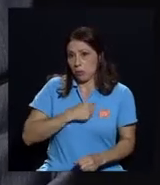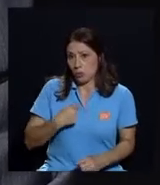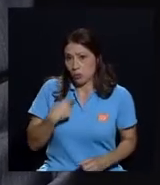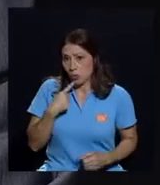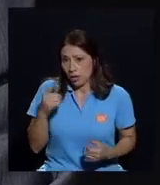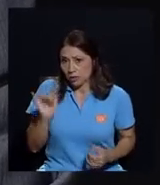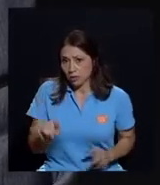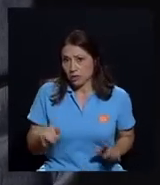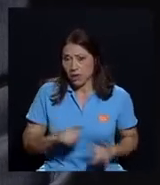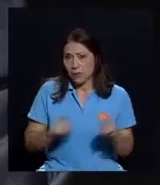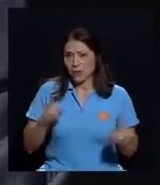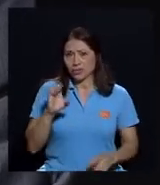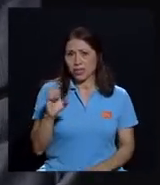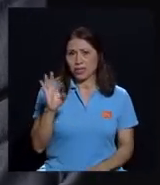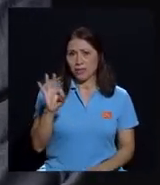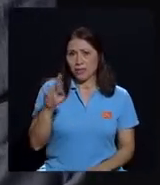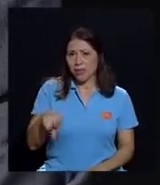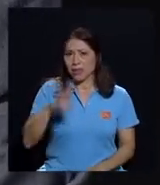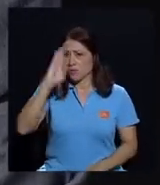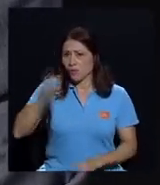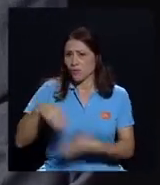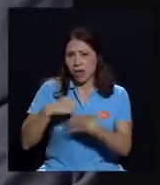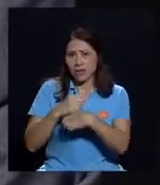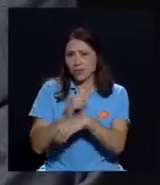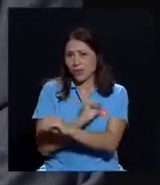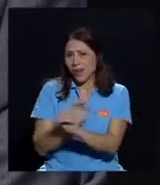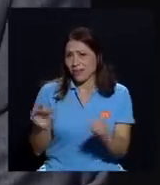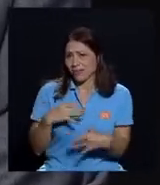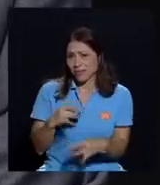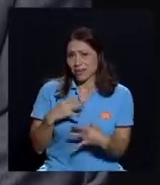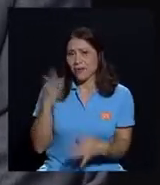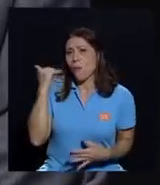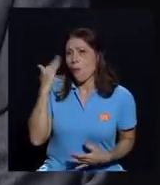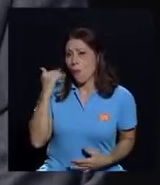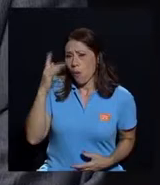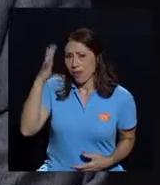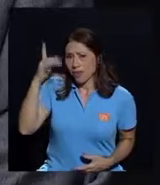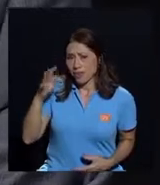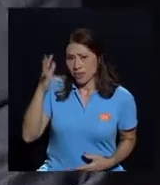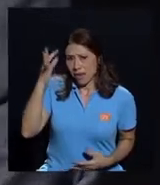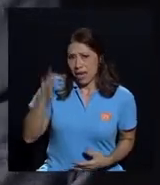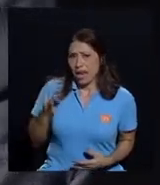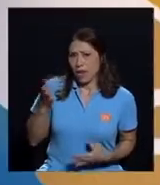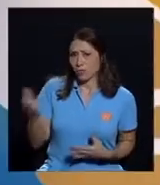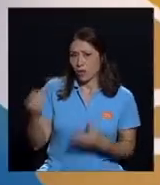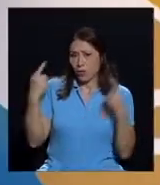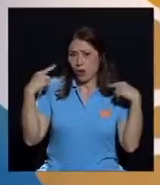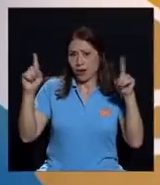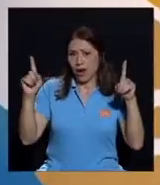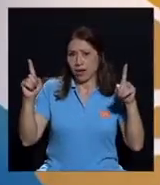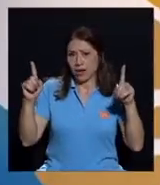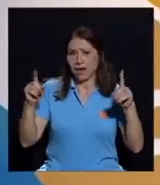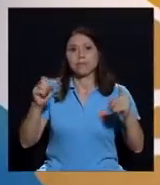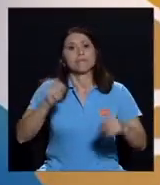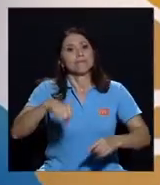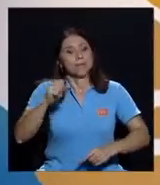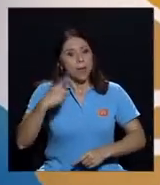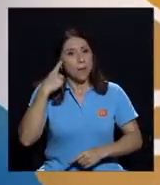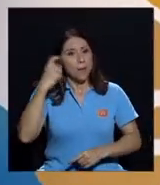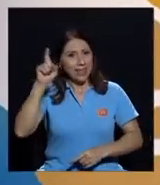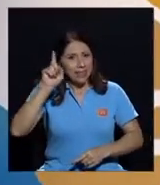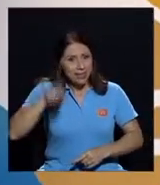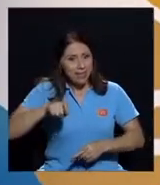nada interesante en esa materia porque casualmente no creerle que usted lo va a lograr casualmente porque hay que